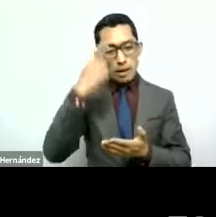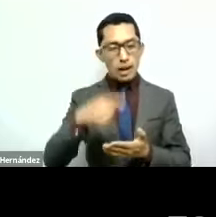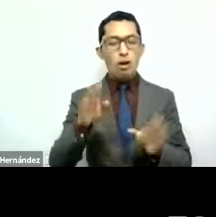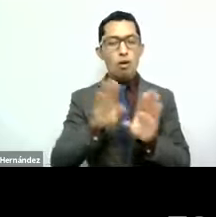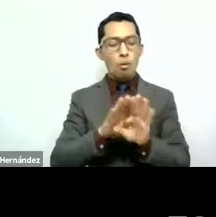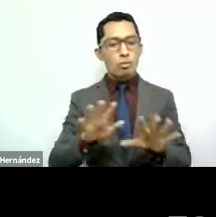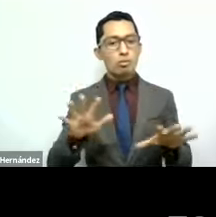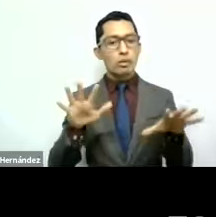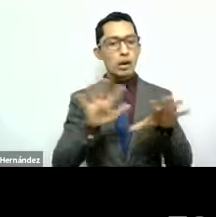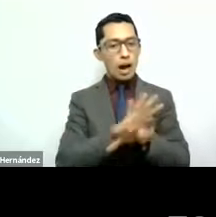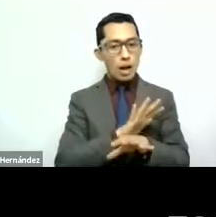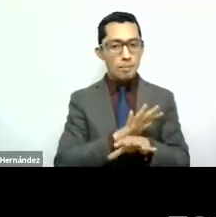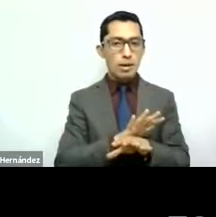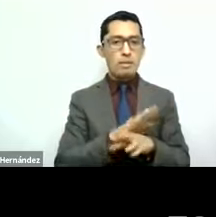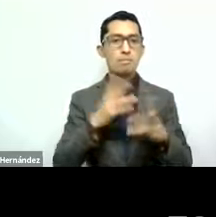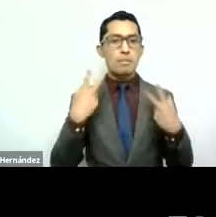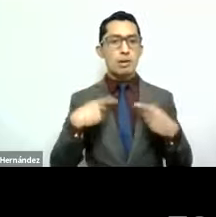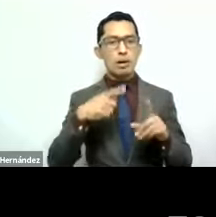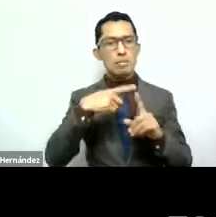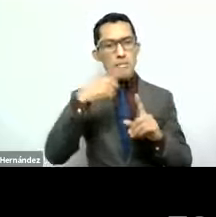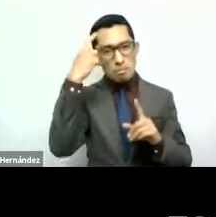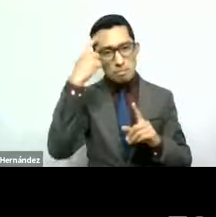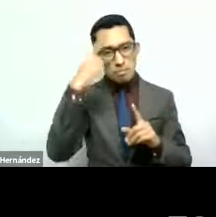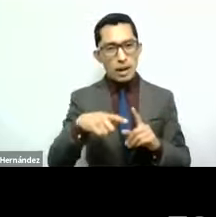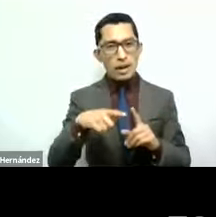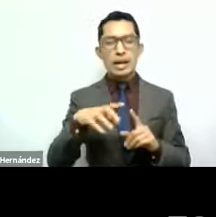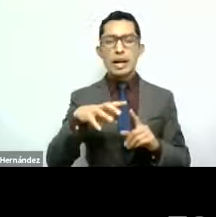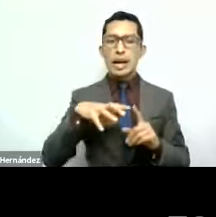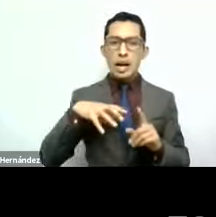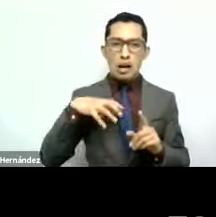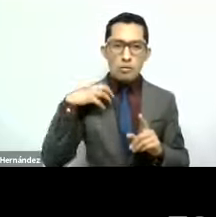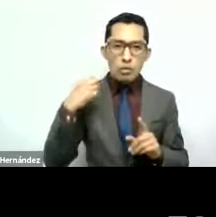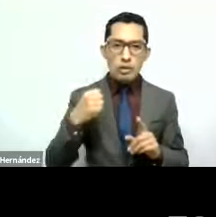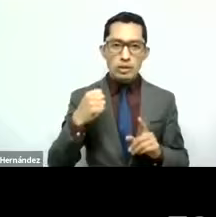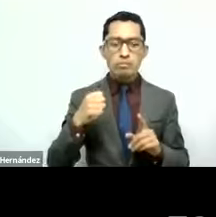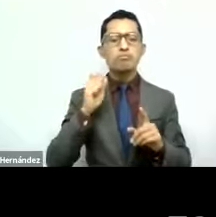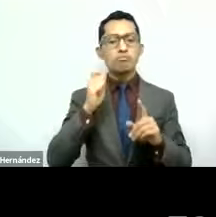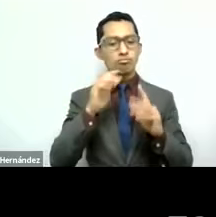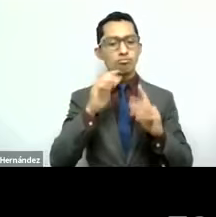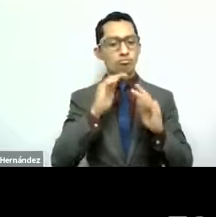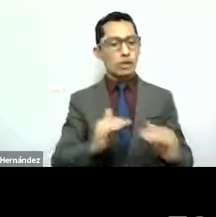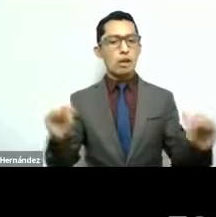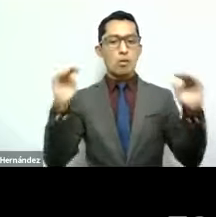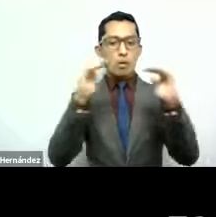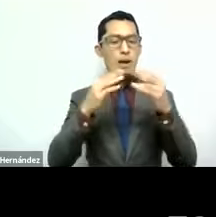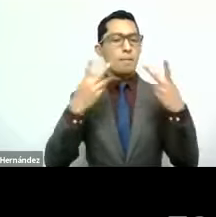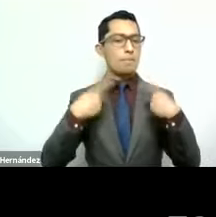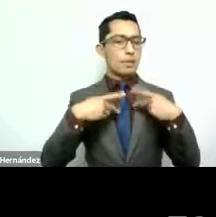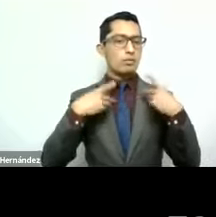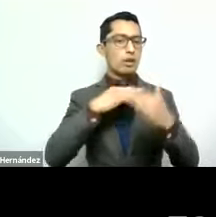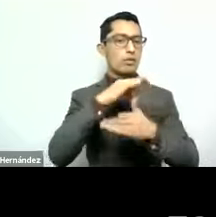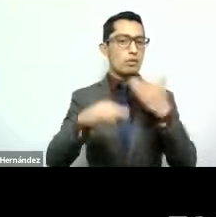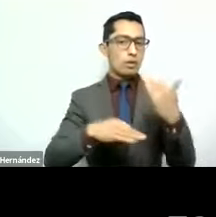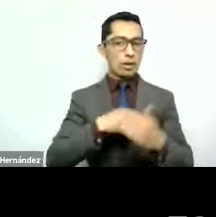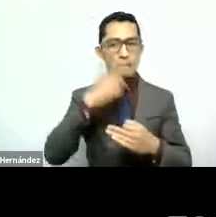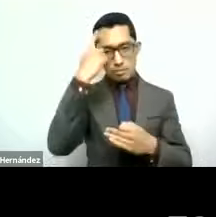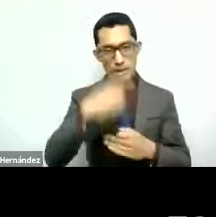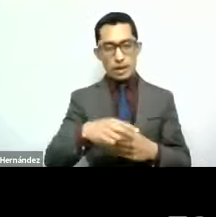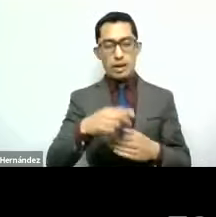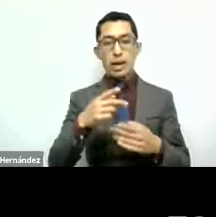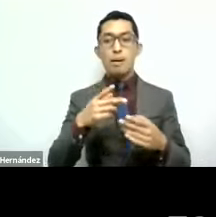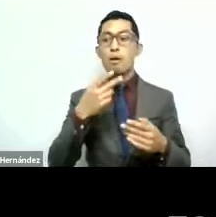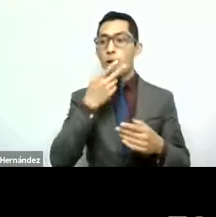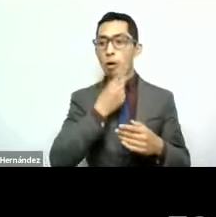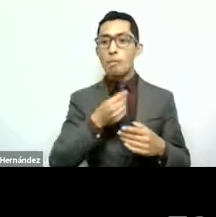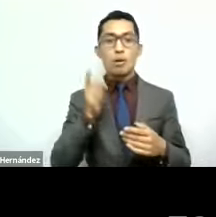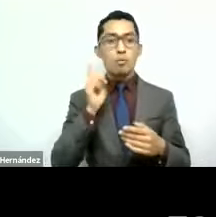esa situación, justo para tratar de ponerla en igualdad de circunstancias, para que esas partes entonces